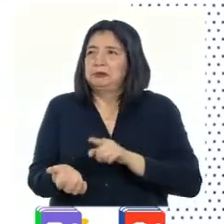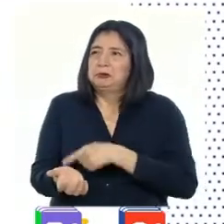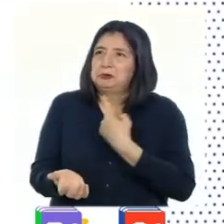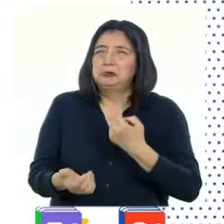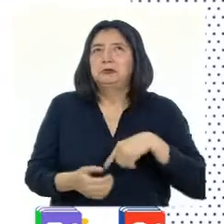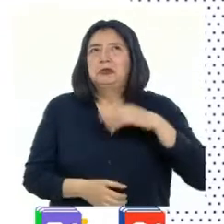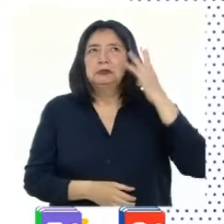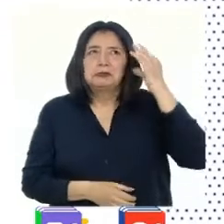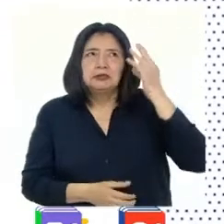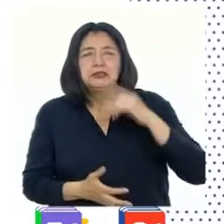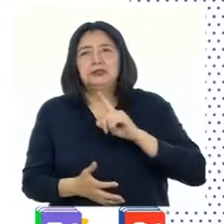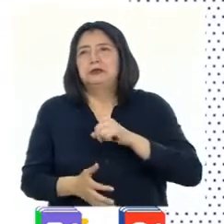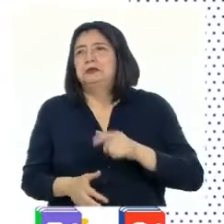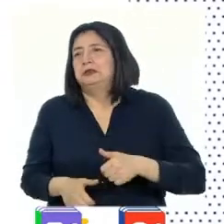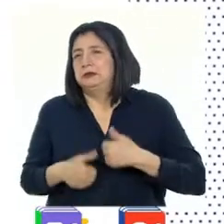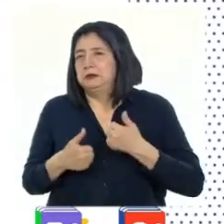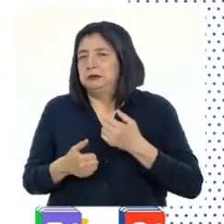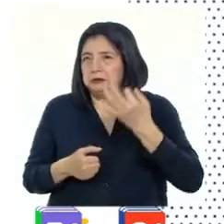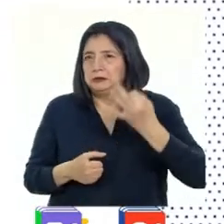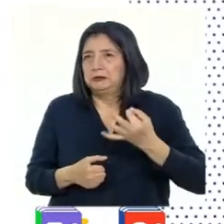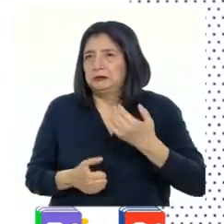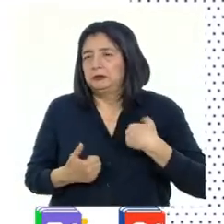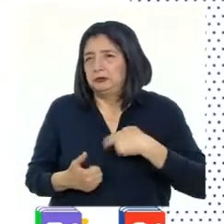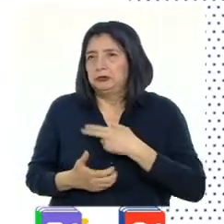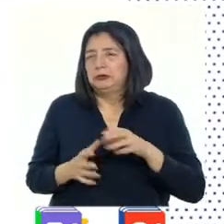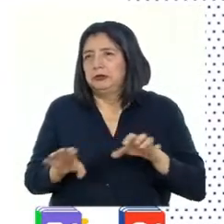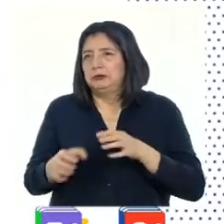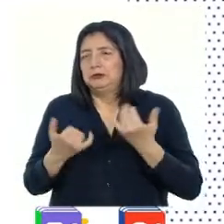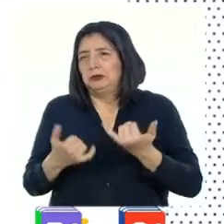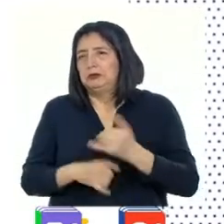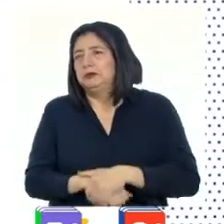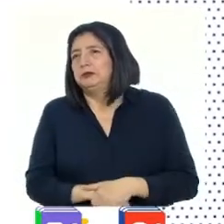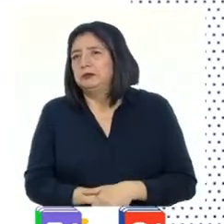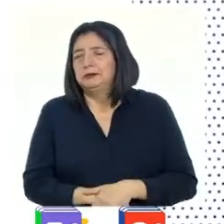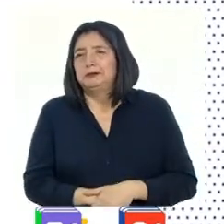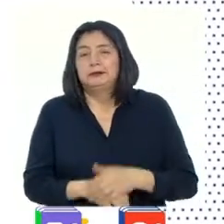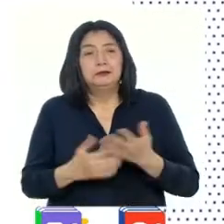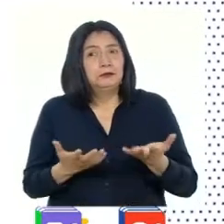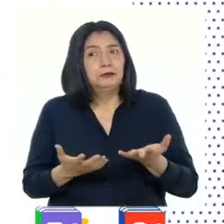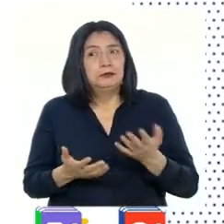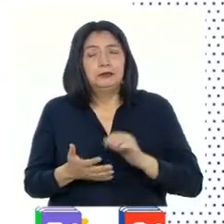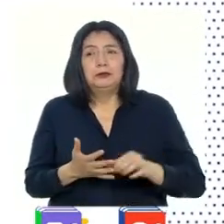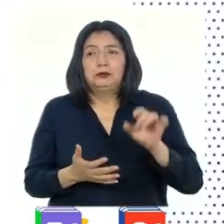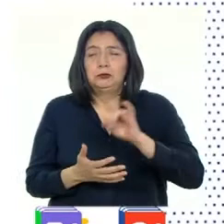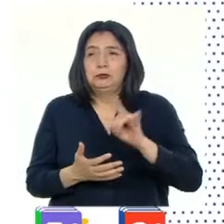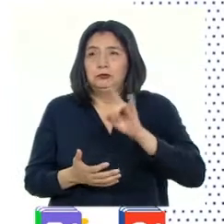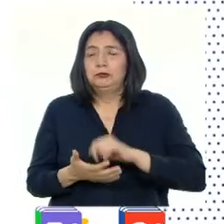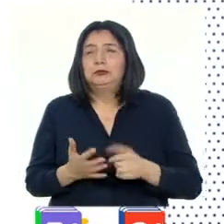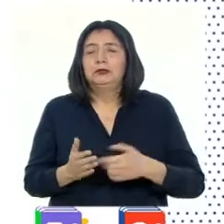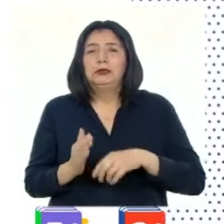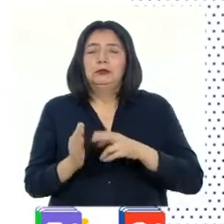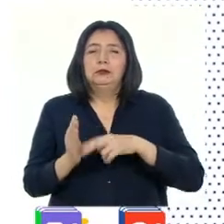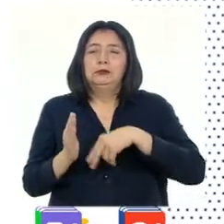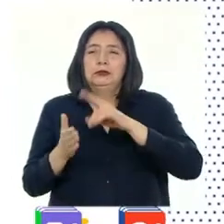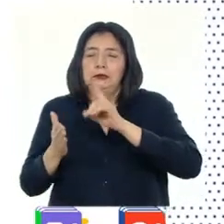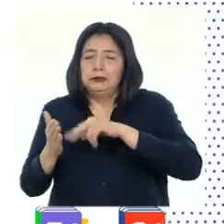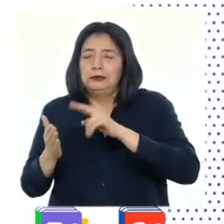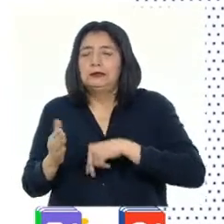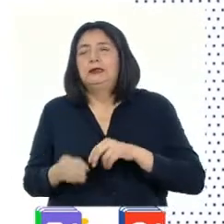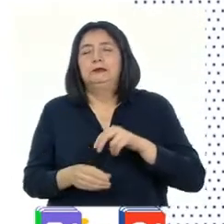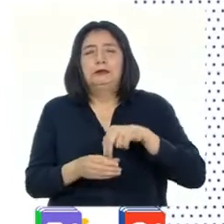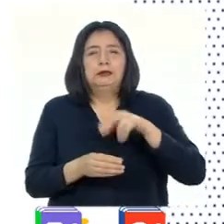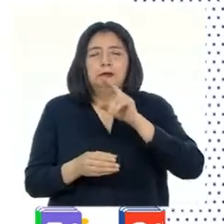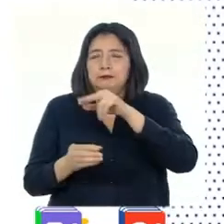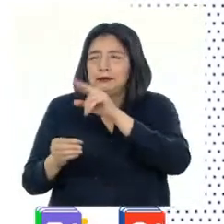una vivencia o la realidad que nosotros estamos pasando hoy en día, ¿no? Y ya lo utilizamos la témpera, la pintura